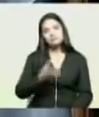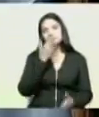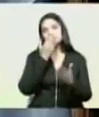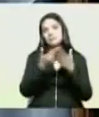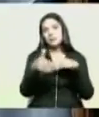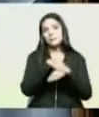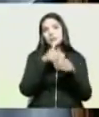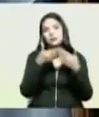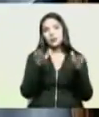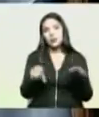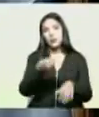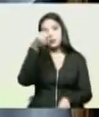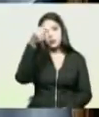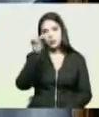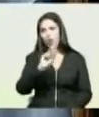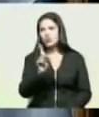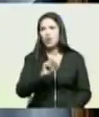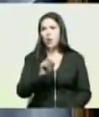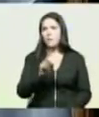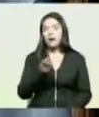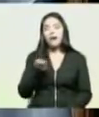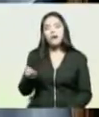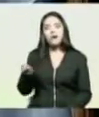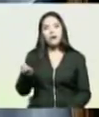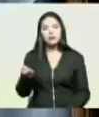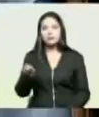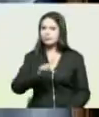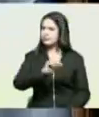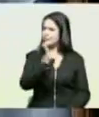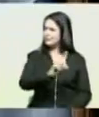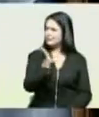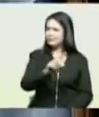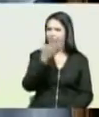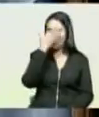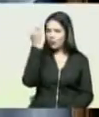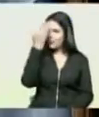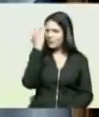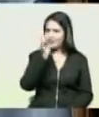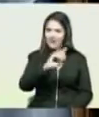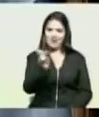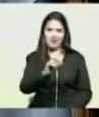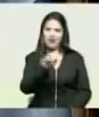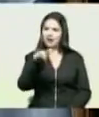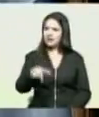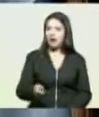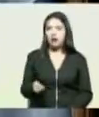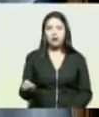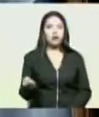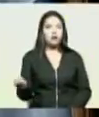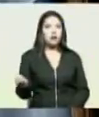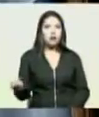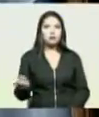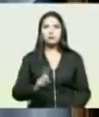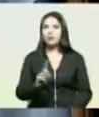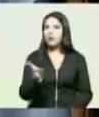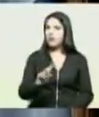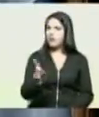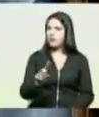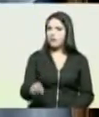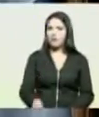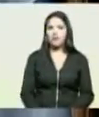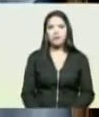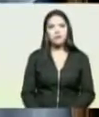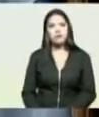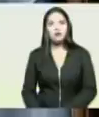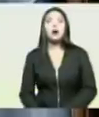Ministerio Público. No para ser extorsionados, aquí olvídense de eso. No para venir a sobornar funcionarios.